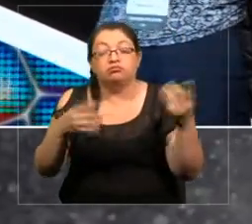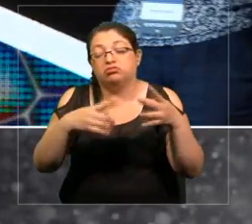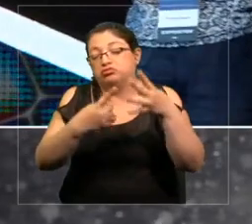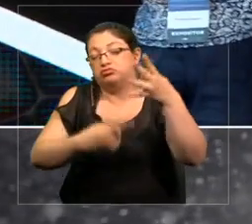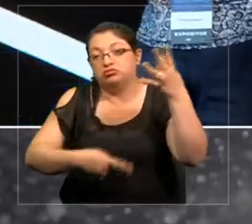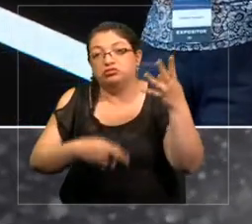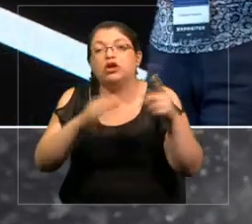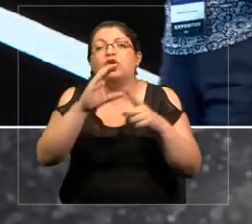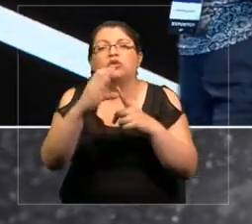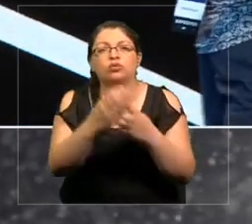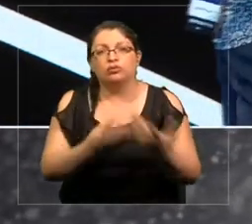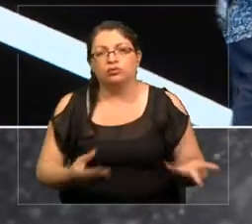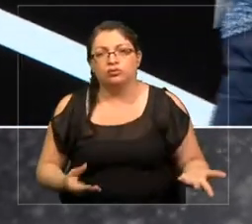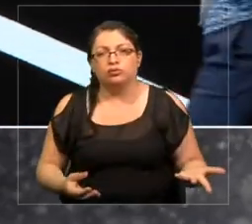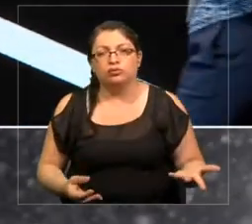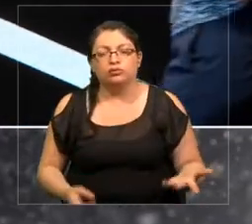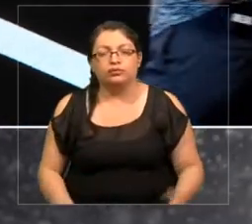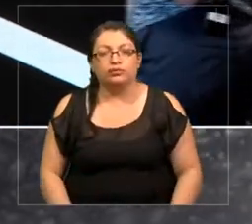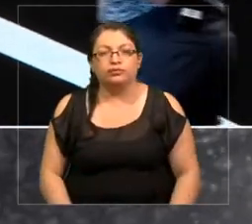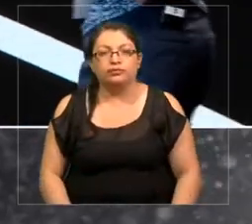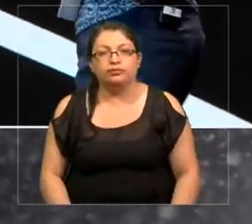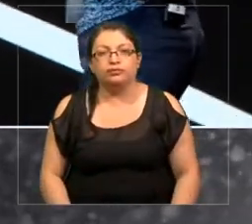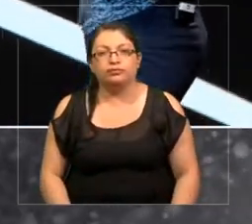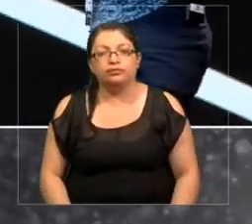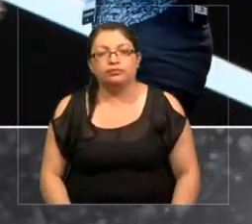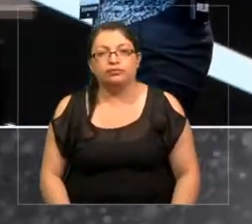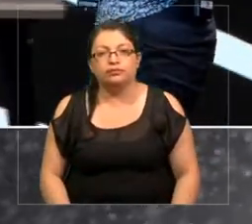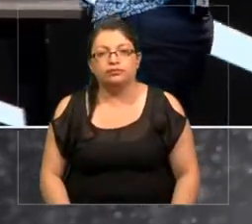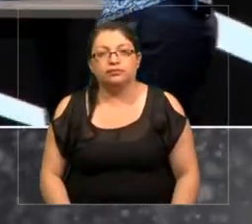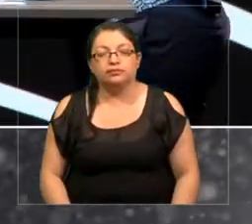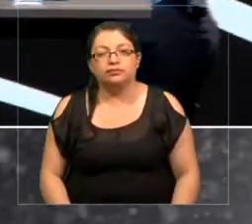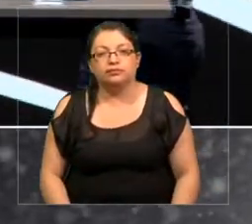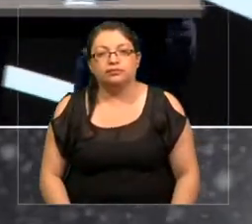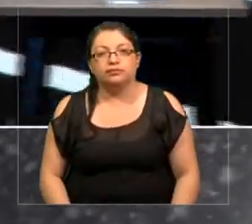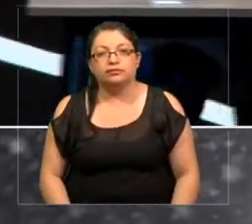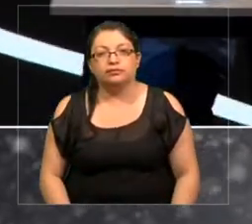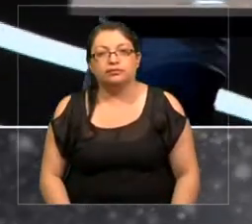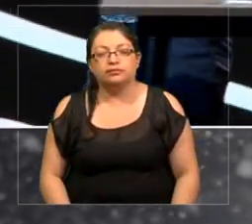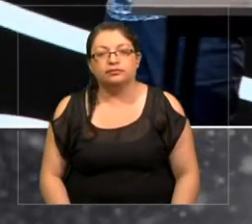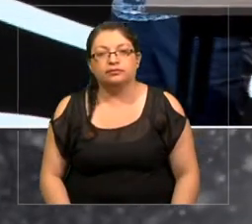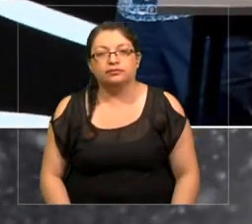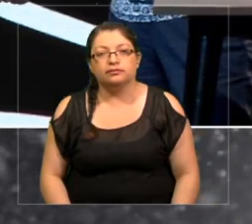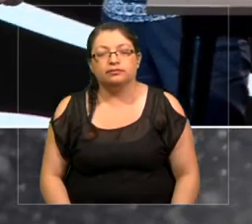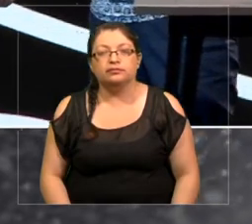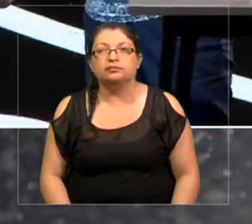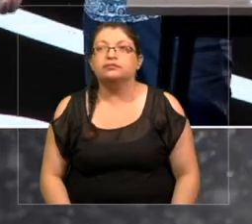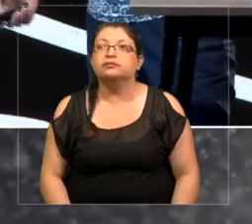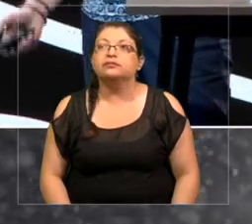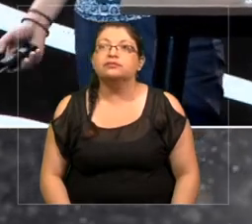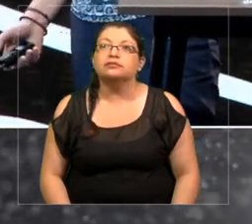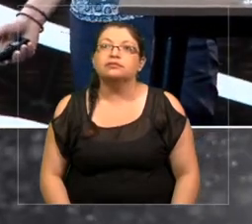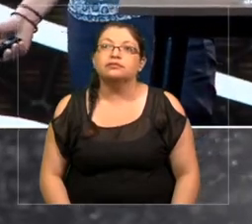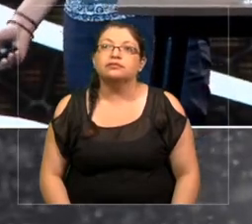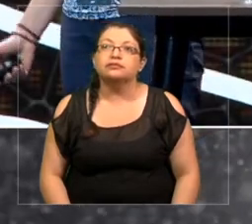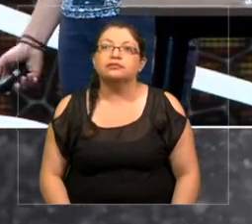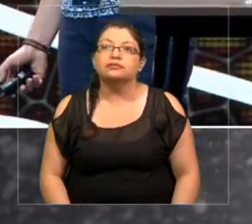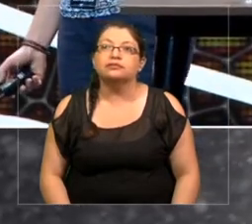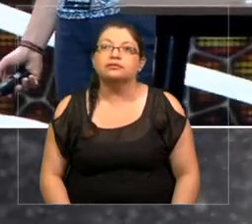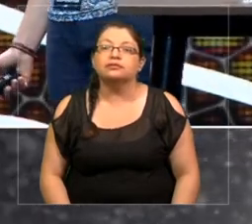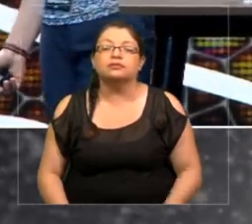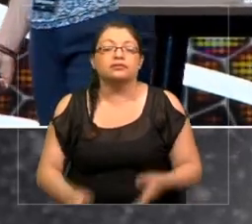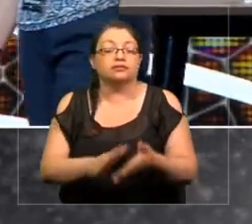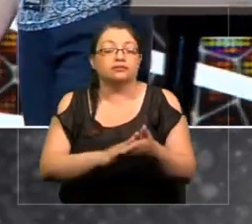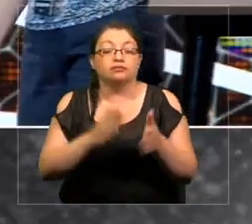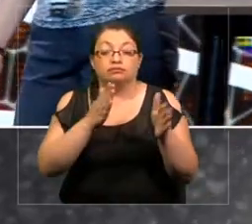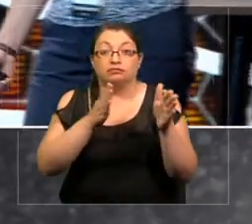fin de cultura ahora si nos vamos a la ciudad